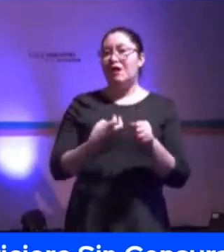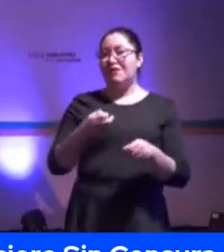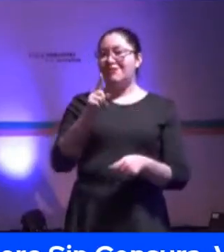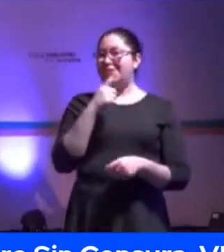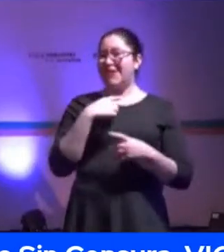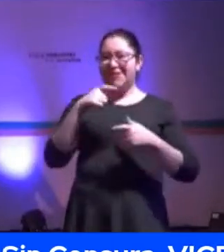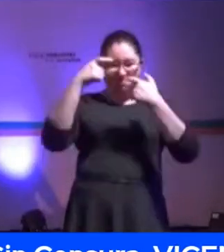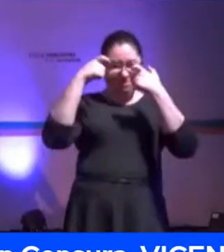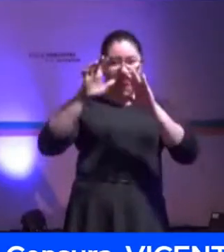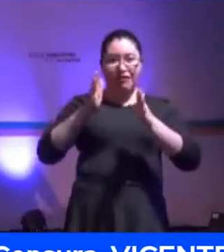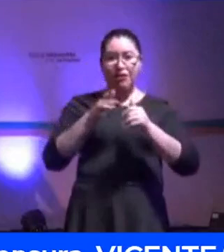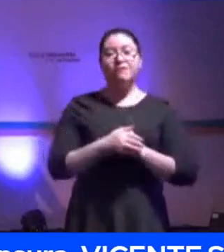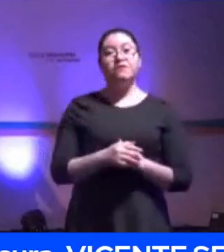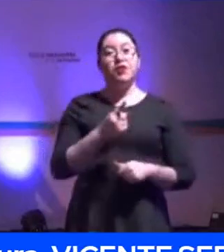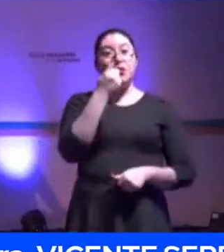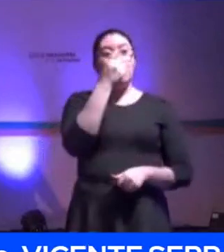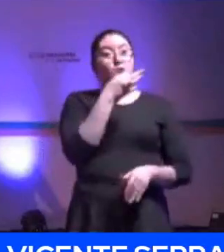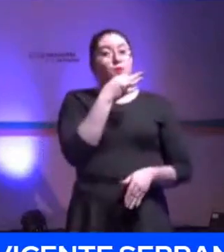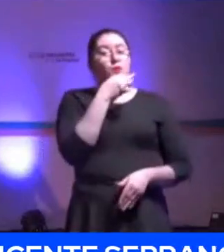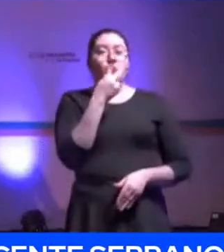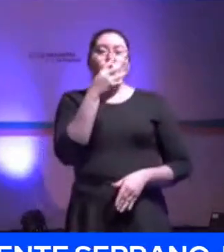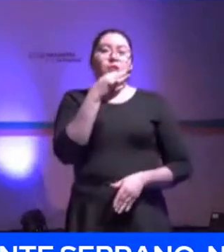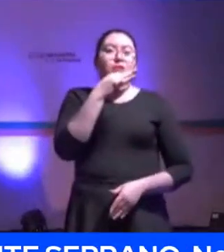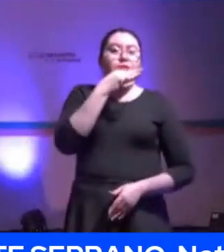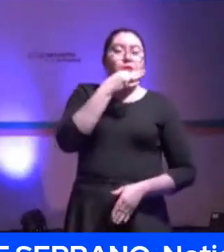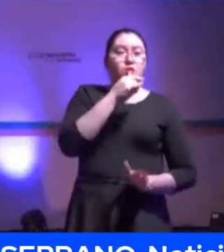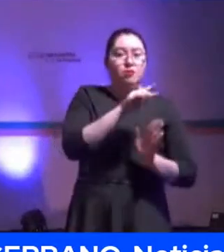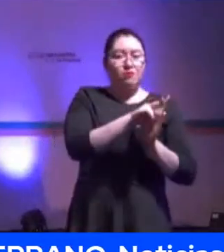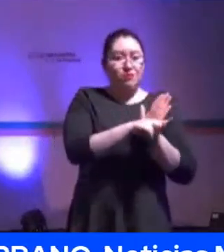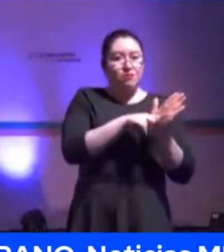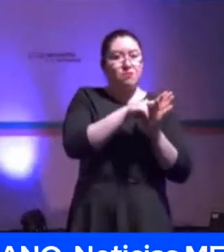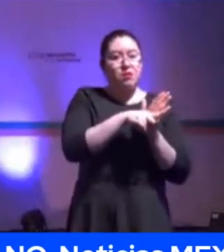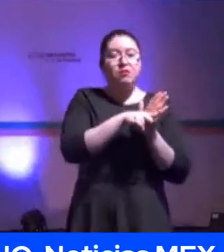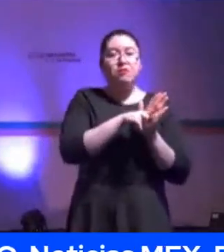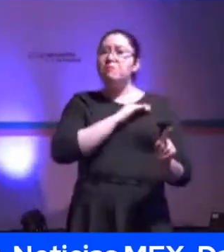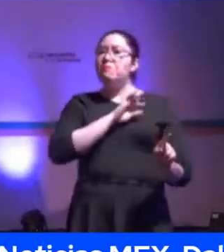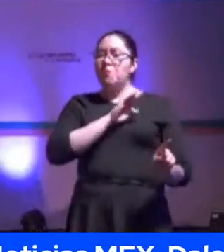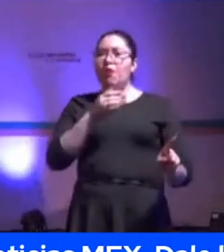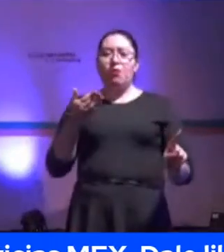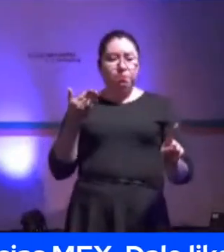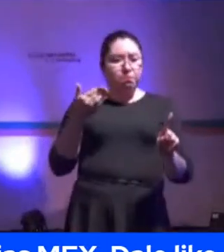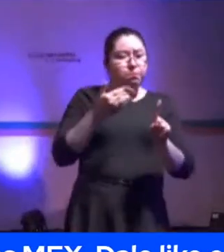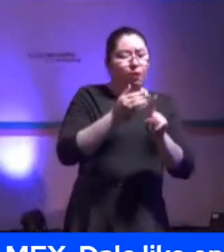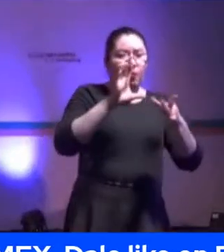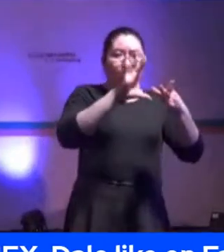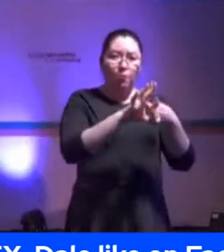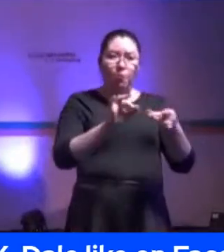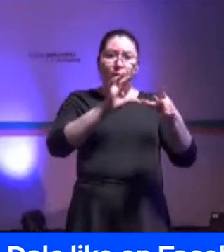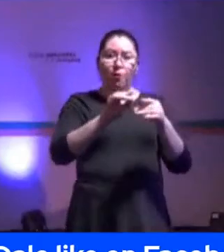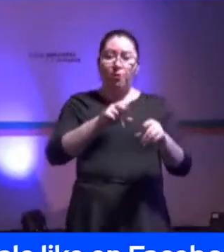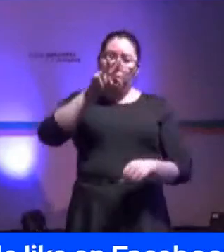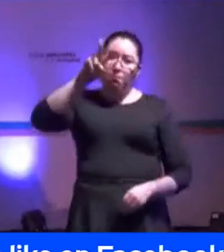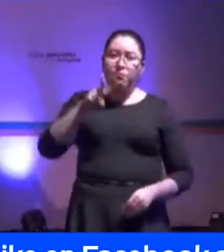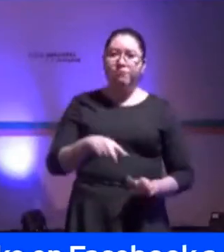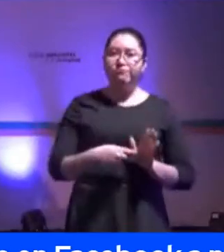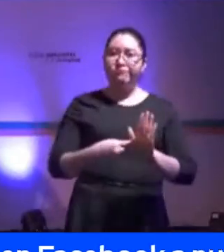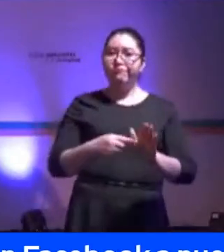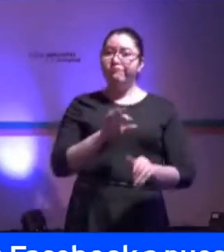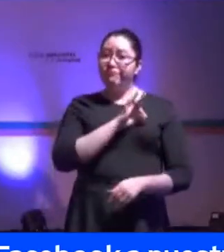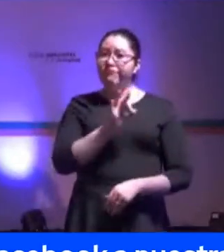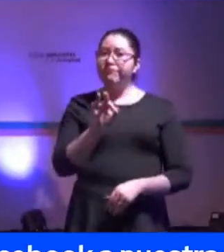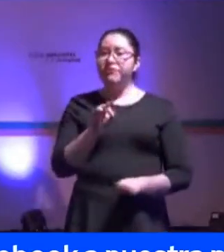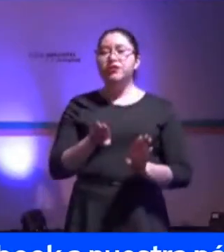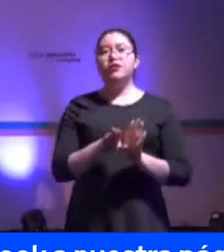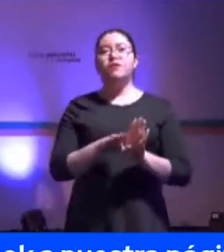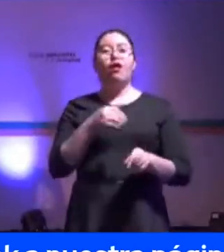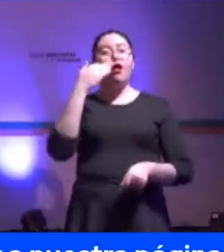cápsula de un minuto o de dos minutos, por supuesto que se puede ser objetivos, por supuesto que se puede decir la verdad. No es un pretexto